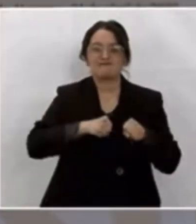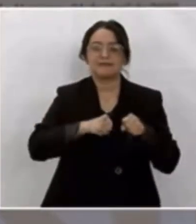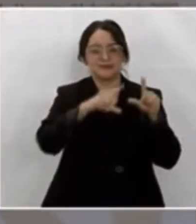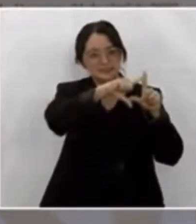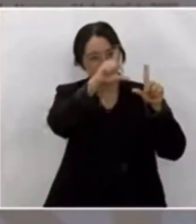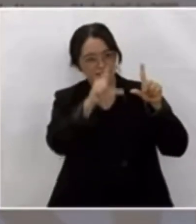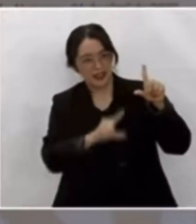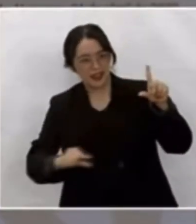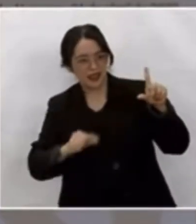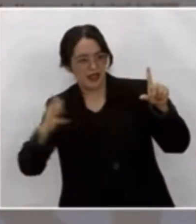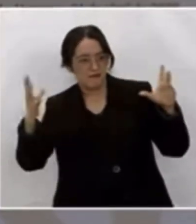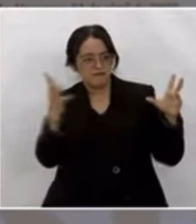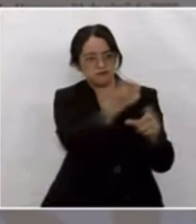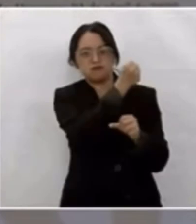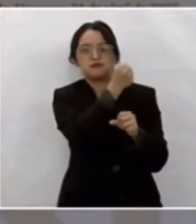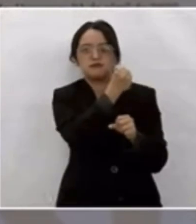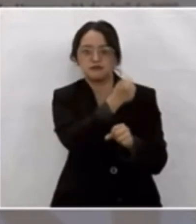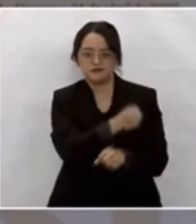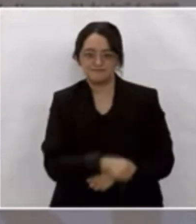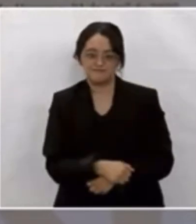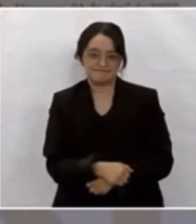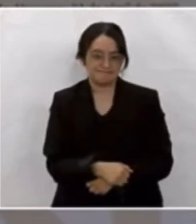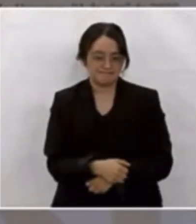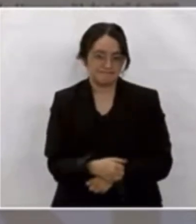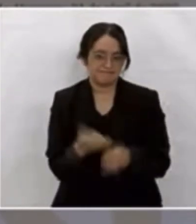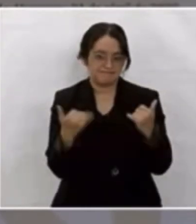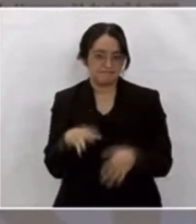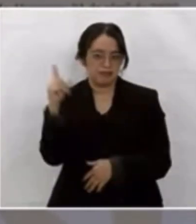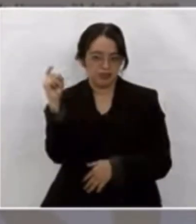mitad de nuestro territorio.